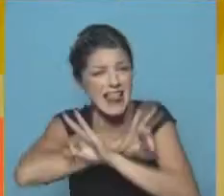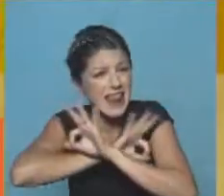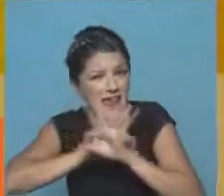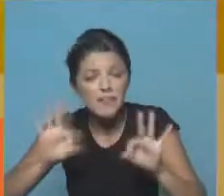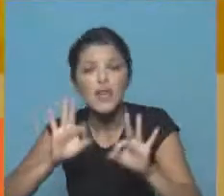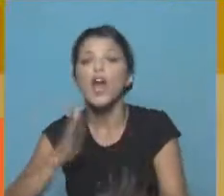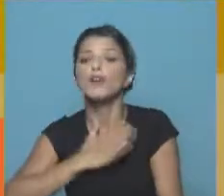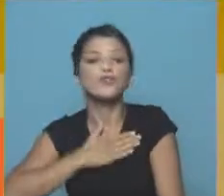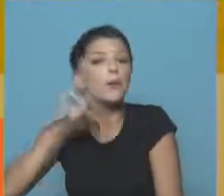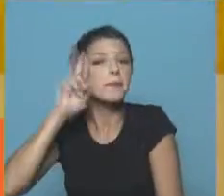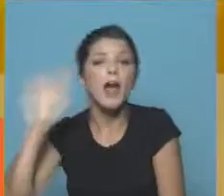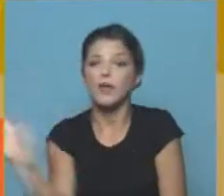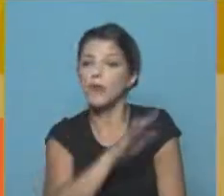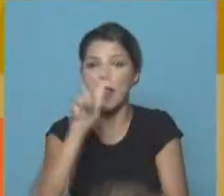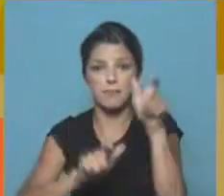Nosotros respetamos a todos.